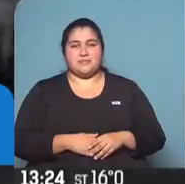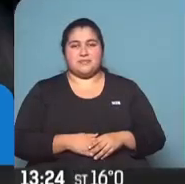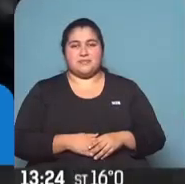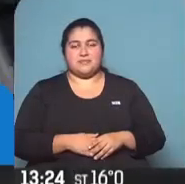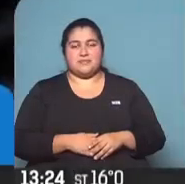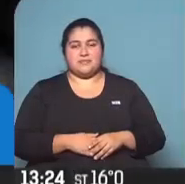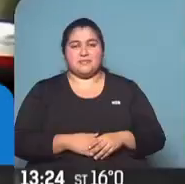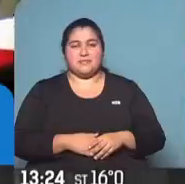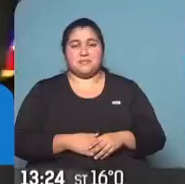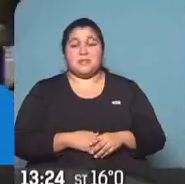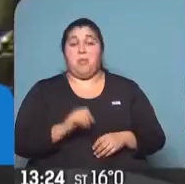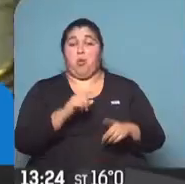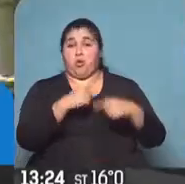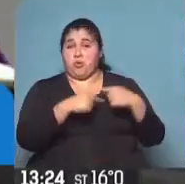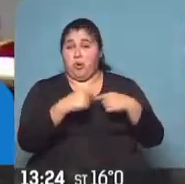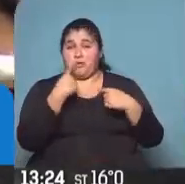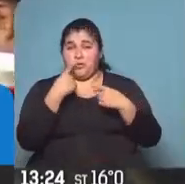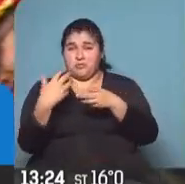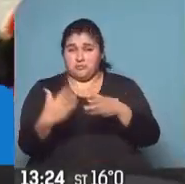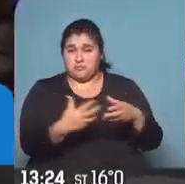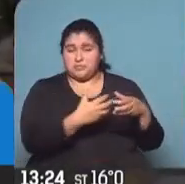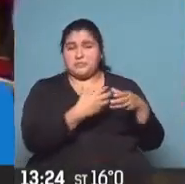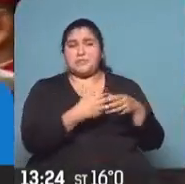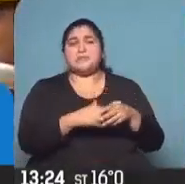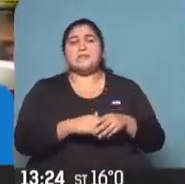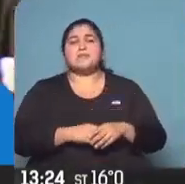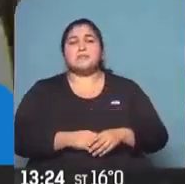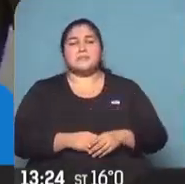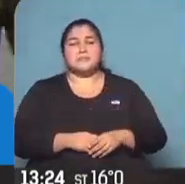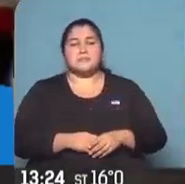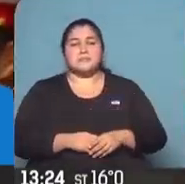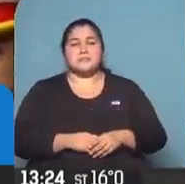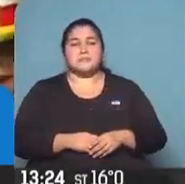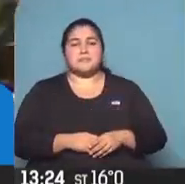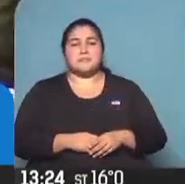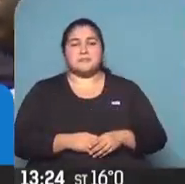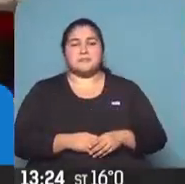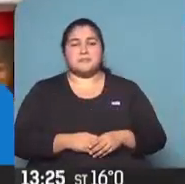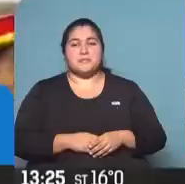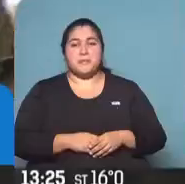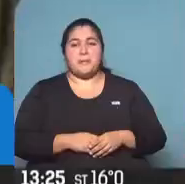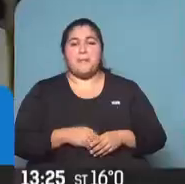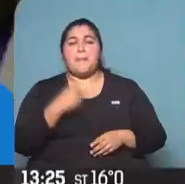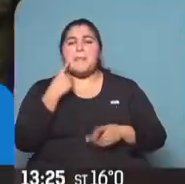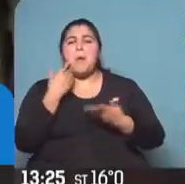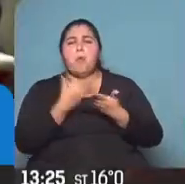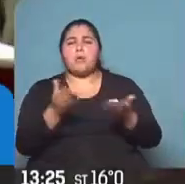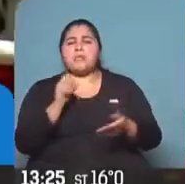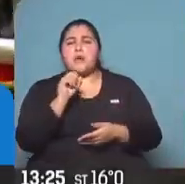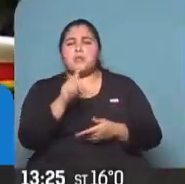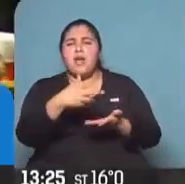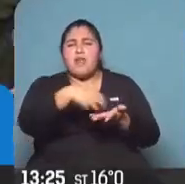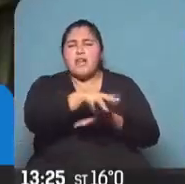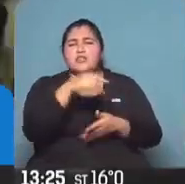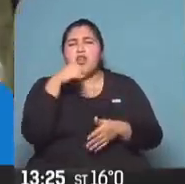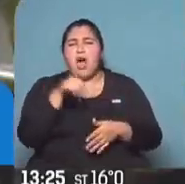continuando con el desfile más eso pasó frente al palco una sección de vestir en representación de la dirección de aviación